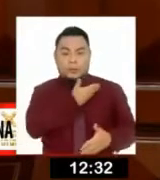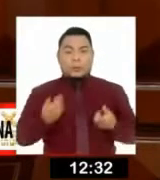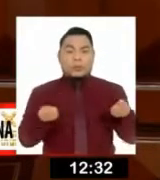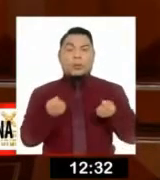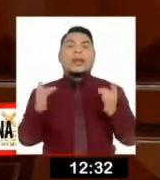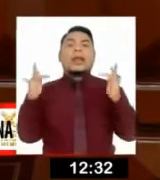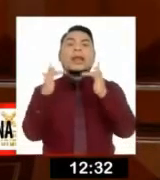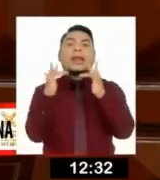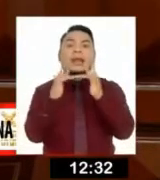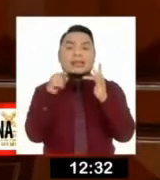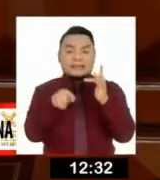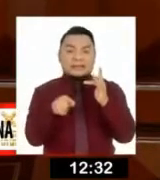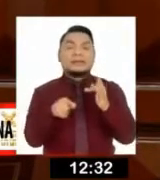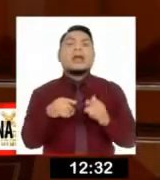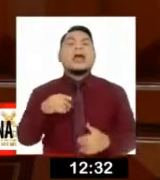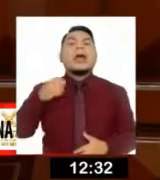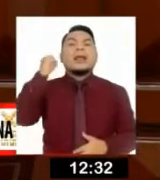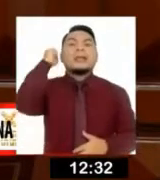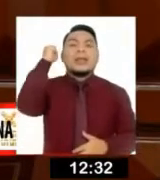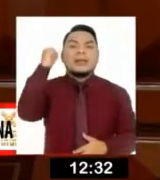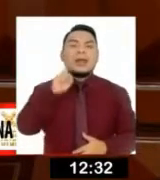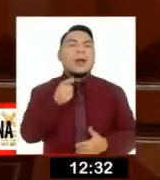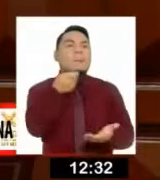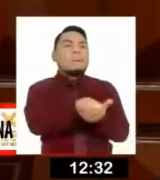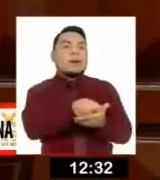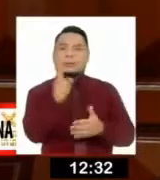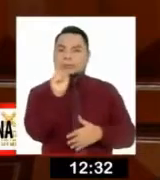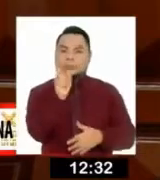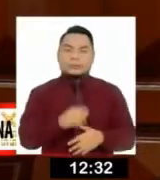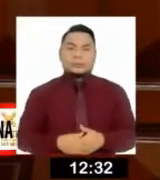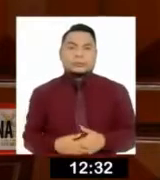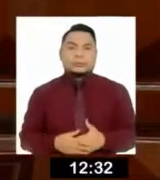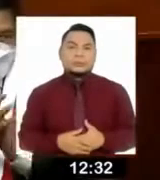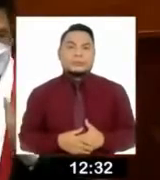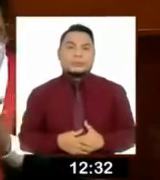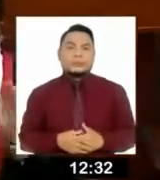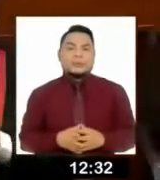Internet será un derecho, no un servicio.